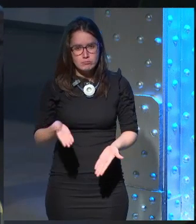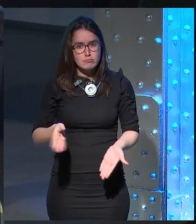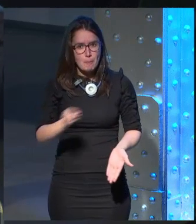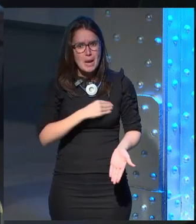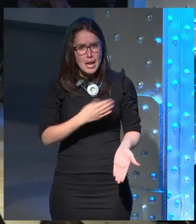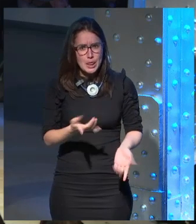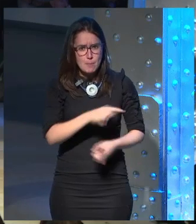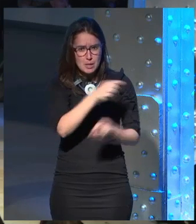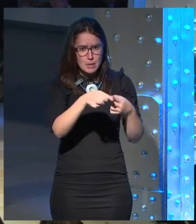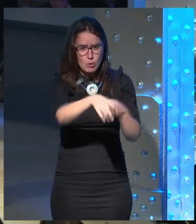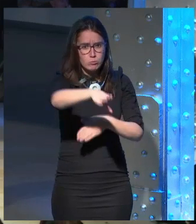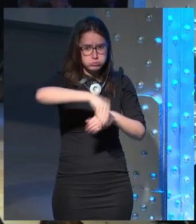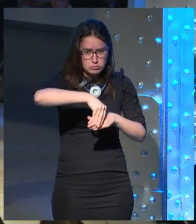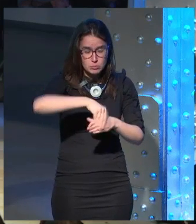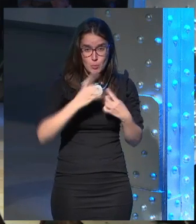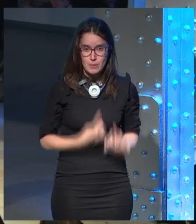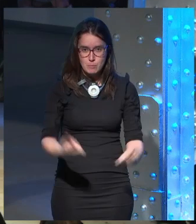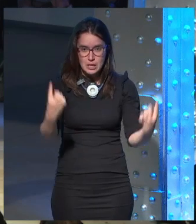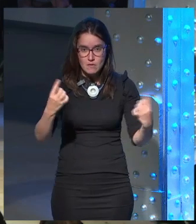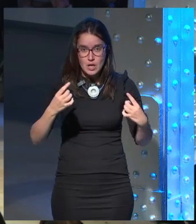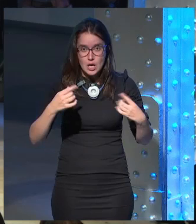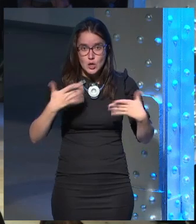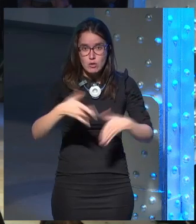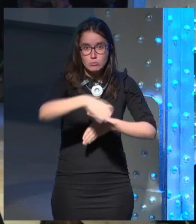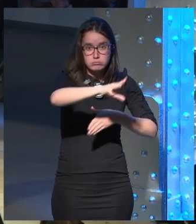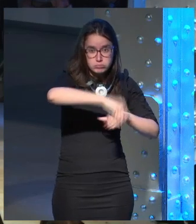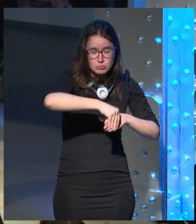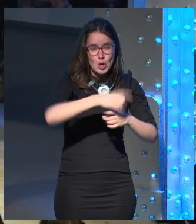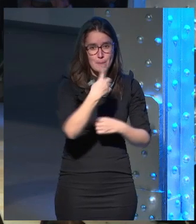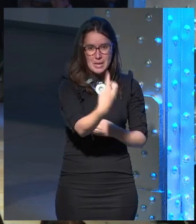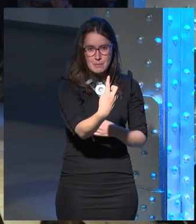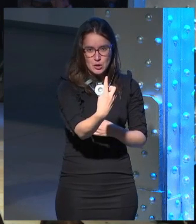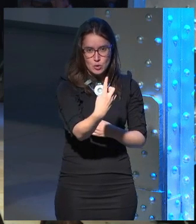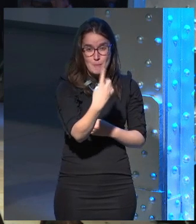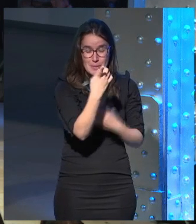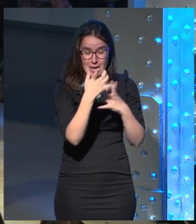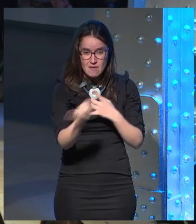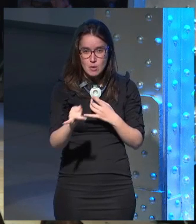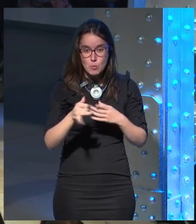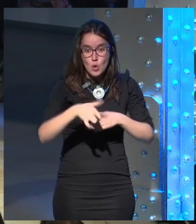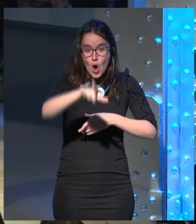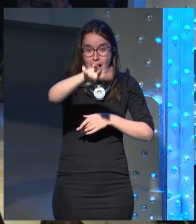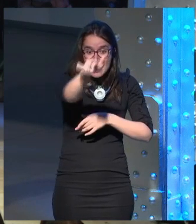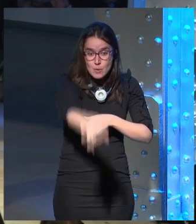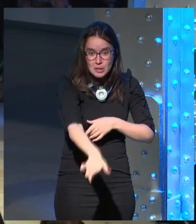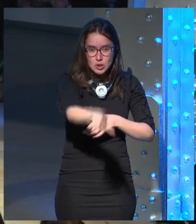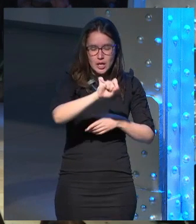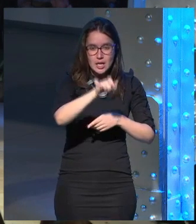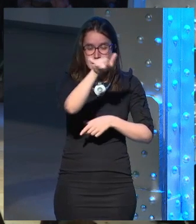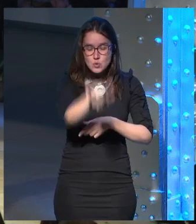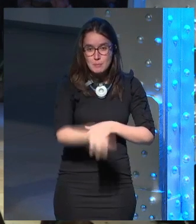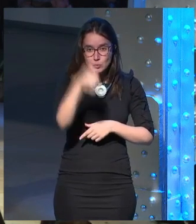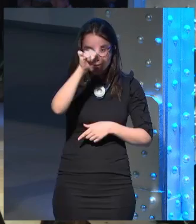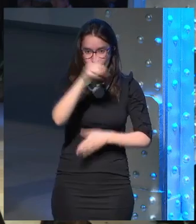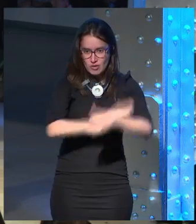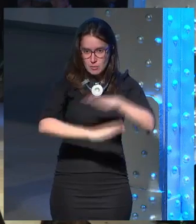ser elegido el primero, por primera vez. Entonces lo eligió el primero. La primera vez que pudo elegir a alguien, eligió a este chico. Esta